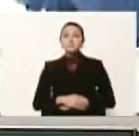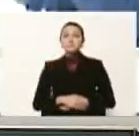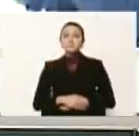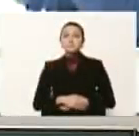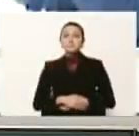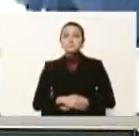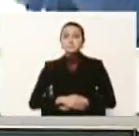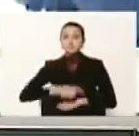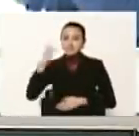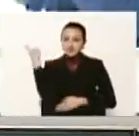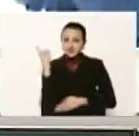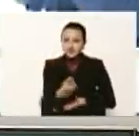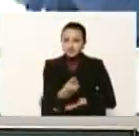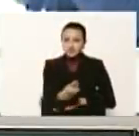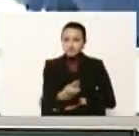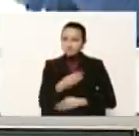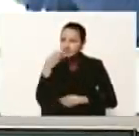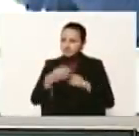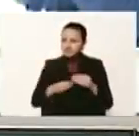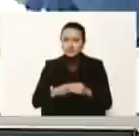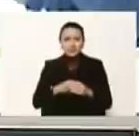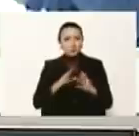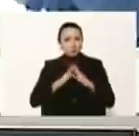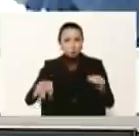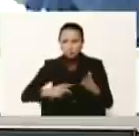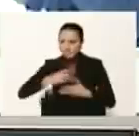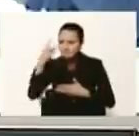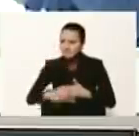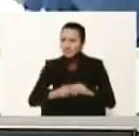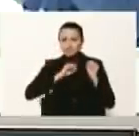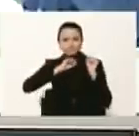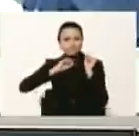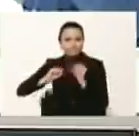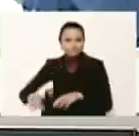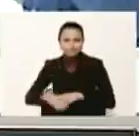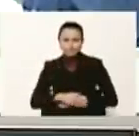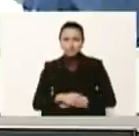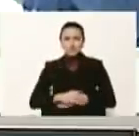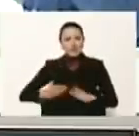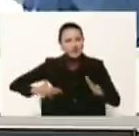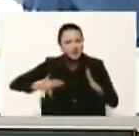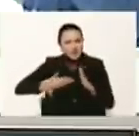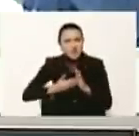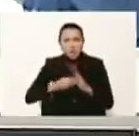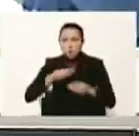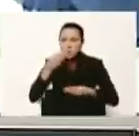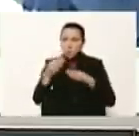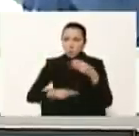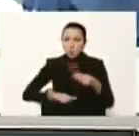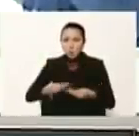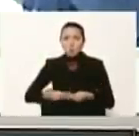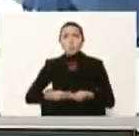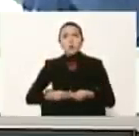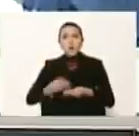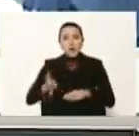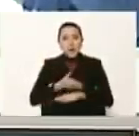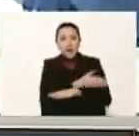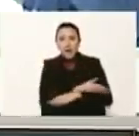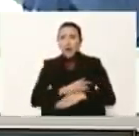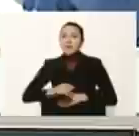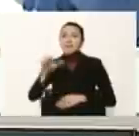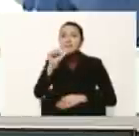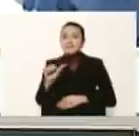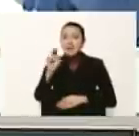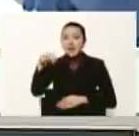y deben desistir de sus planes de atentar, como lo hizo Santander contra Bolívar.